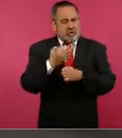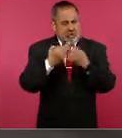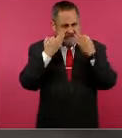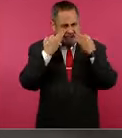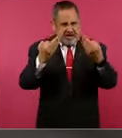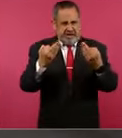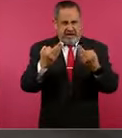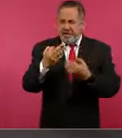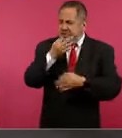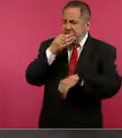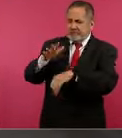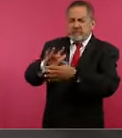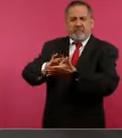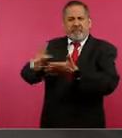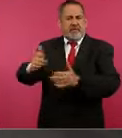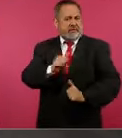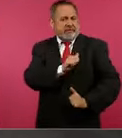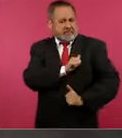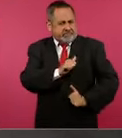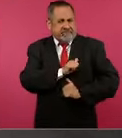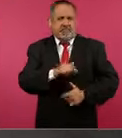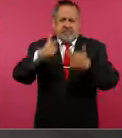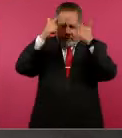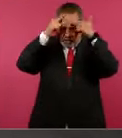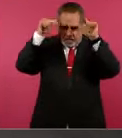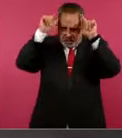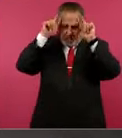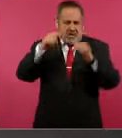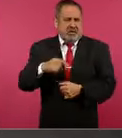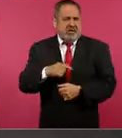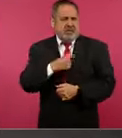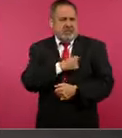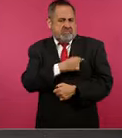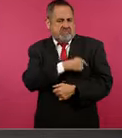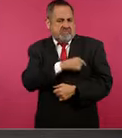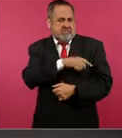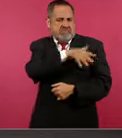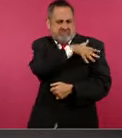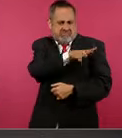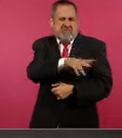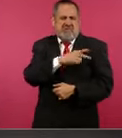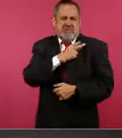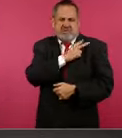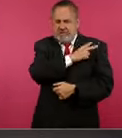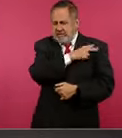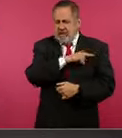agradecerle a soldados, a marinos, a oficiales de las dos instituciones,